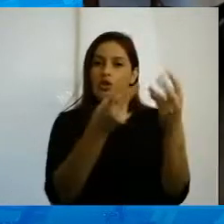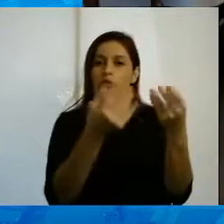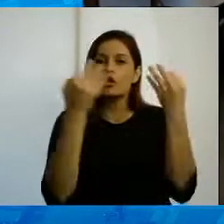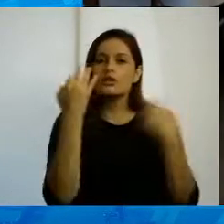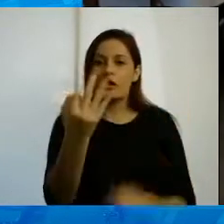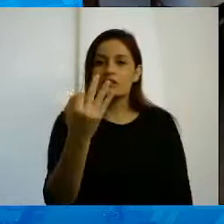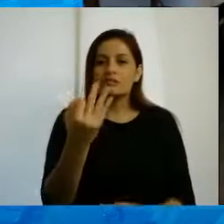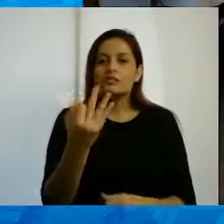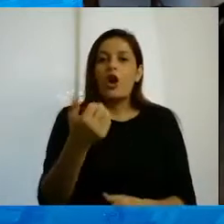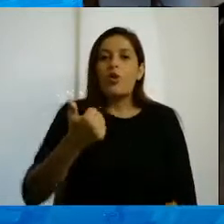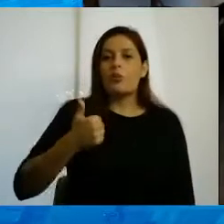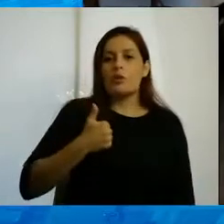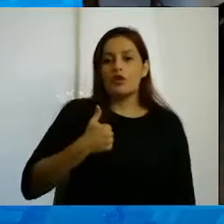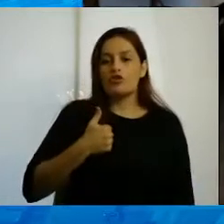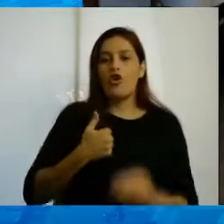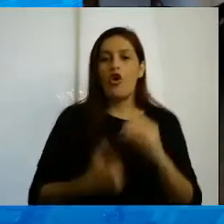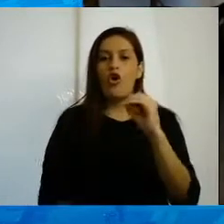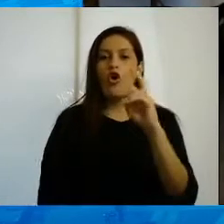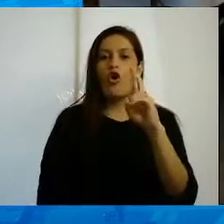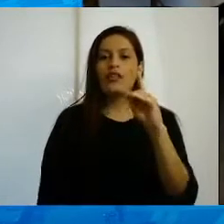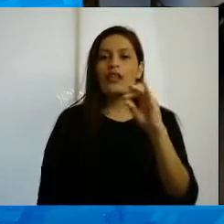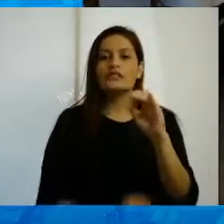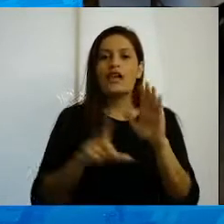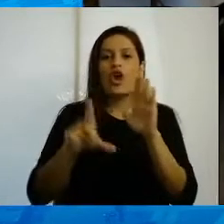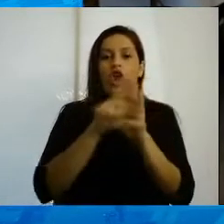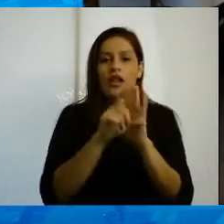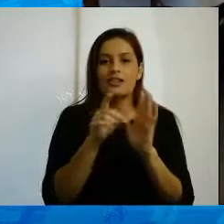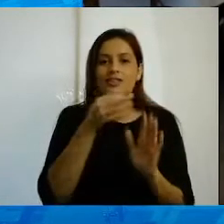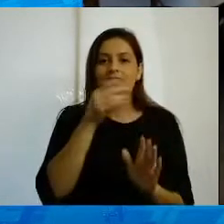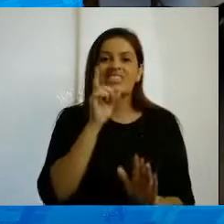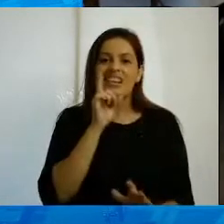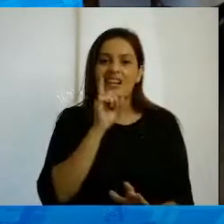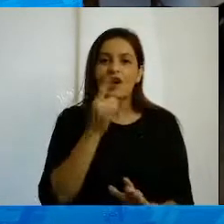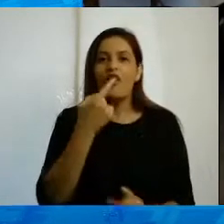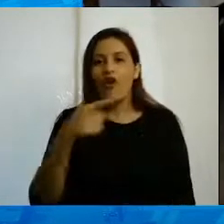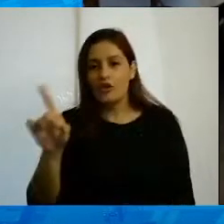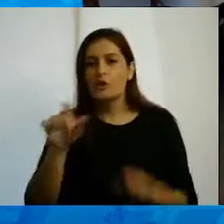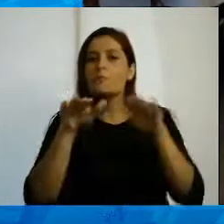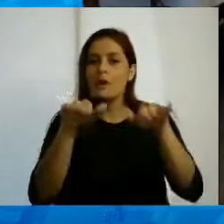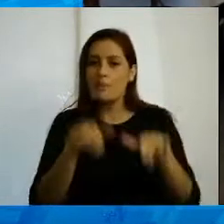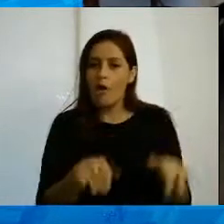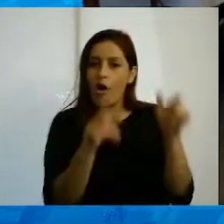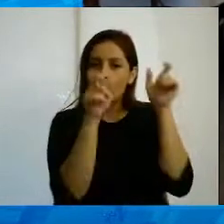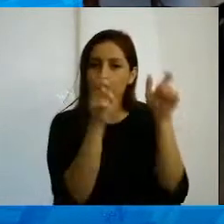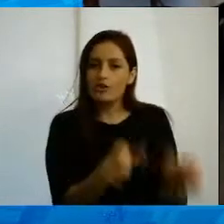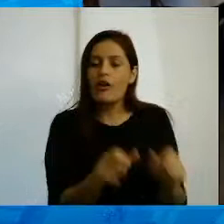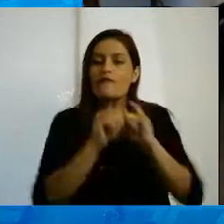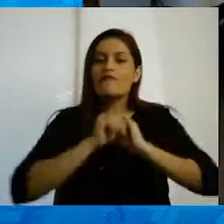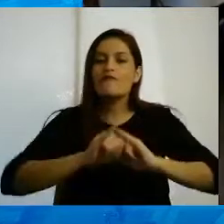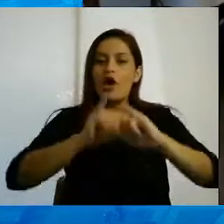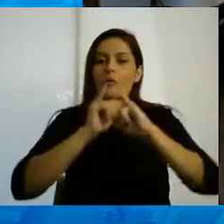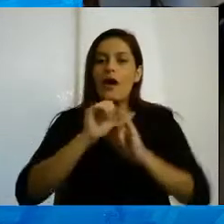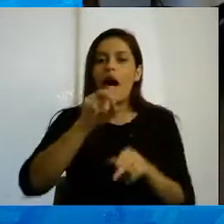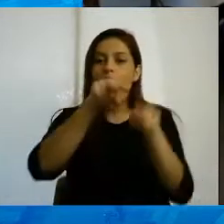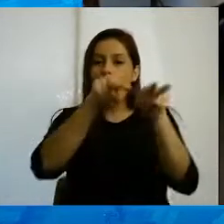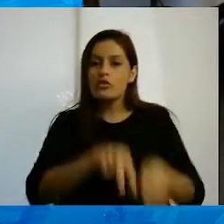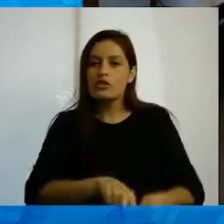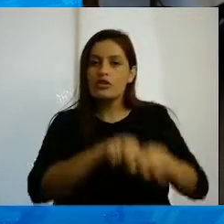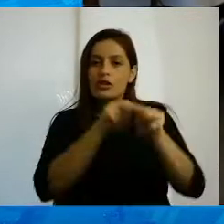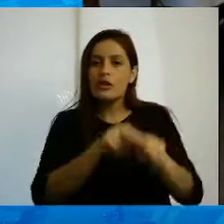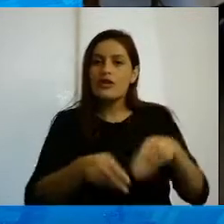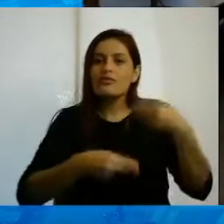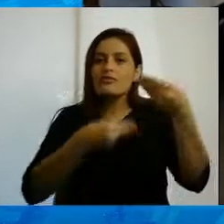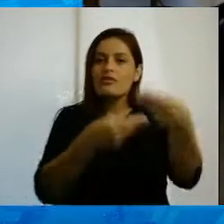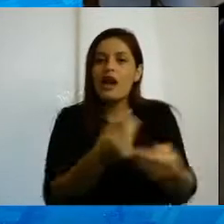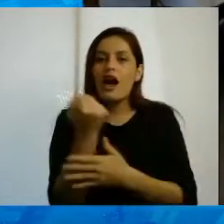de derechos. 2.19, ordinario 27, también del director de control, informa final auditoría al proceso